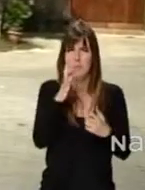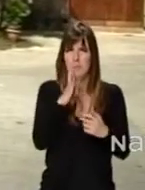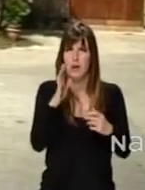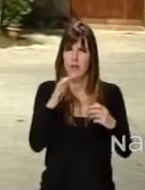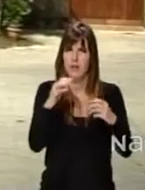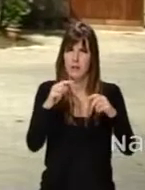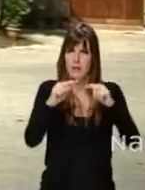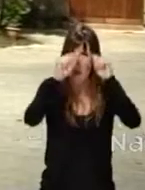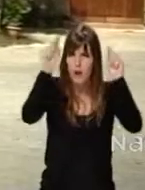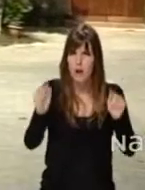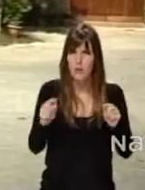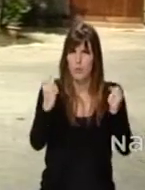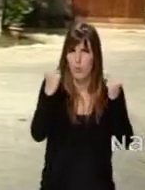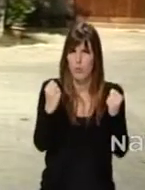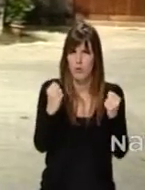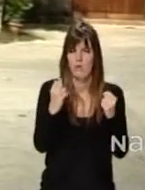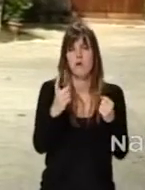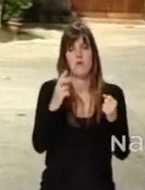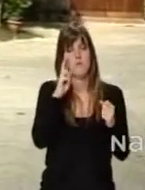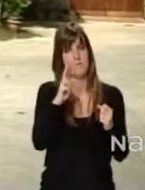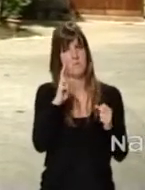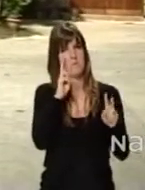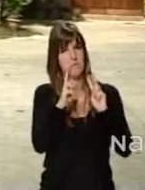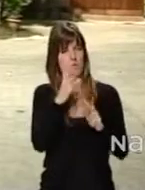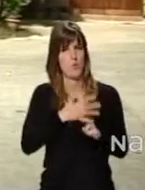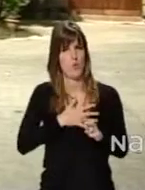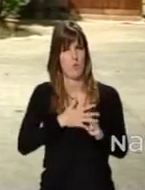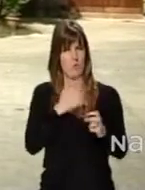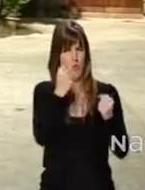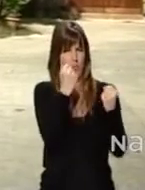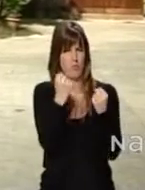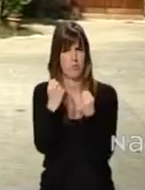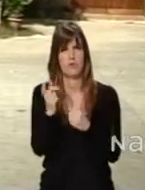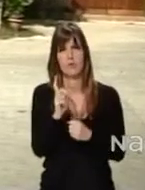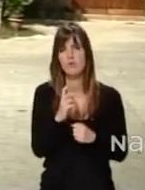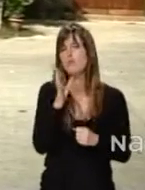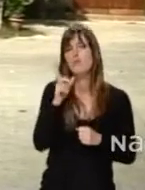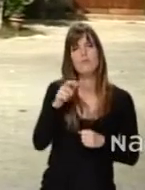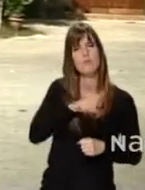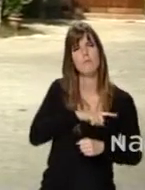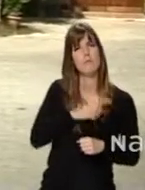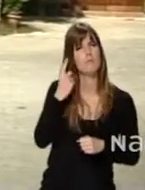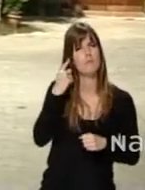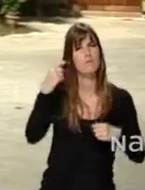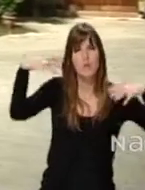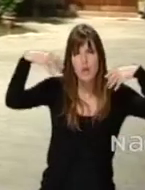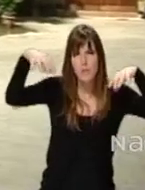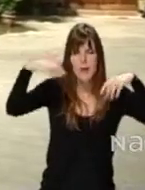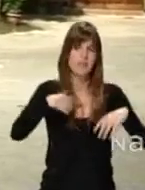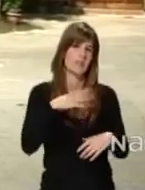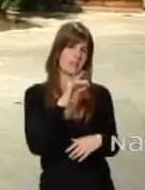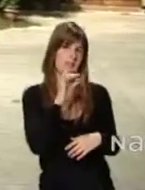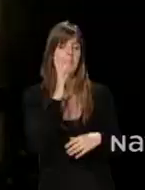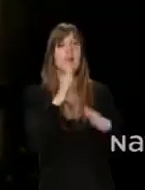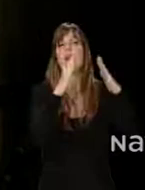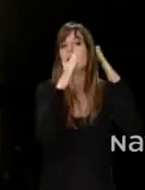resultan ligeros. Están sonando las campanas otra sí. vez. Bueno, porque hay unas en la iglesia que son las propias de la iglesia y hay